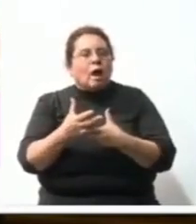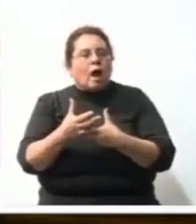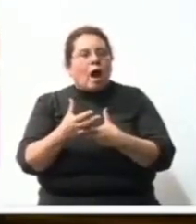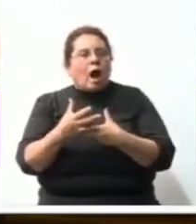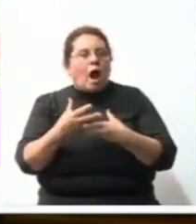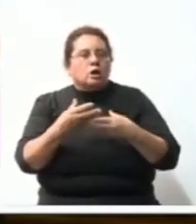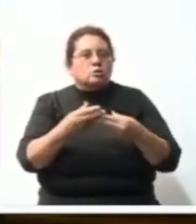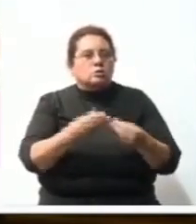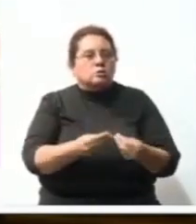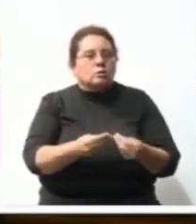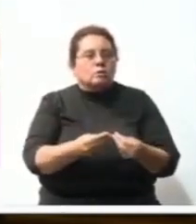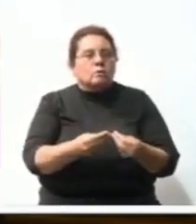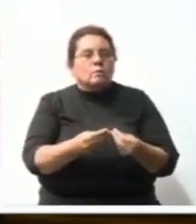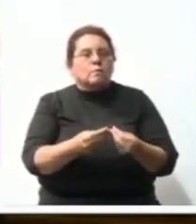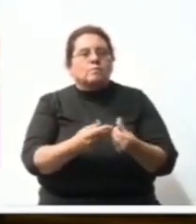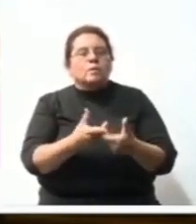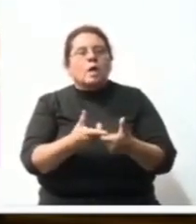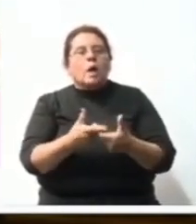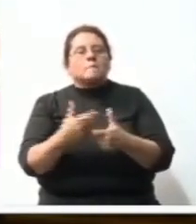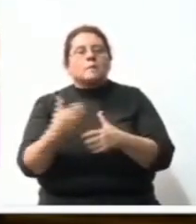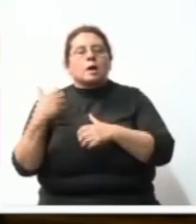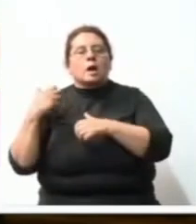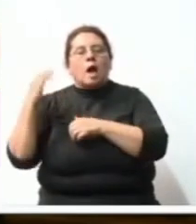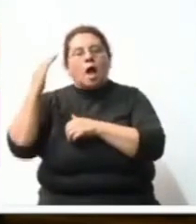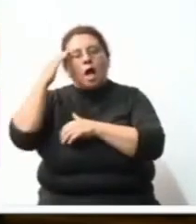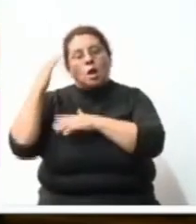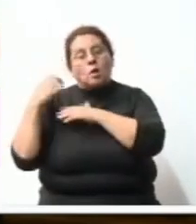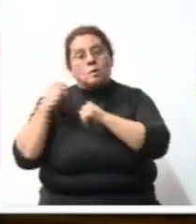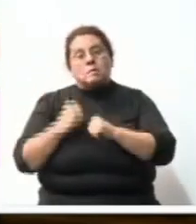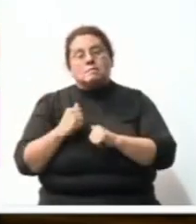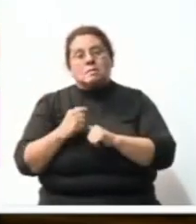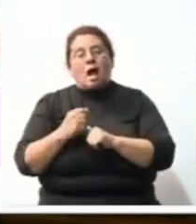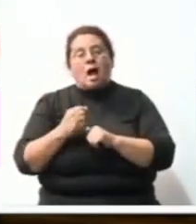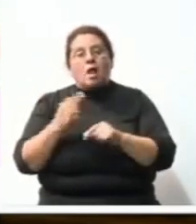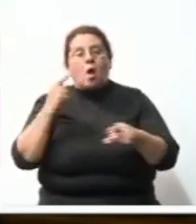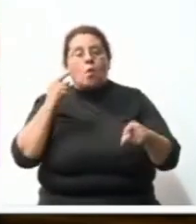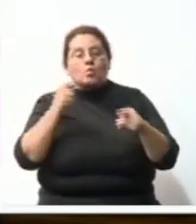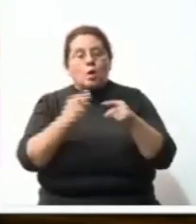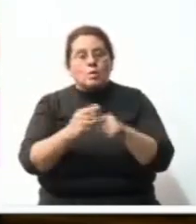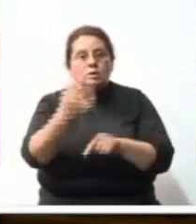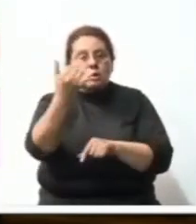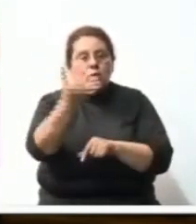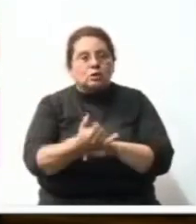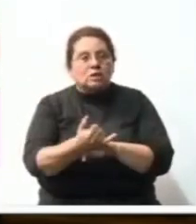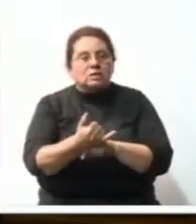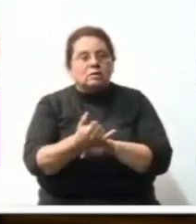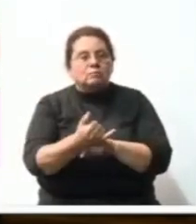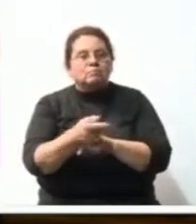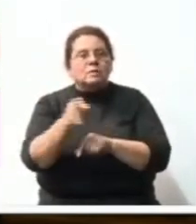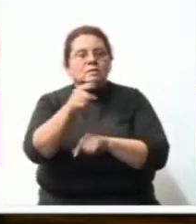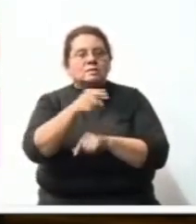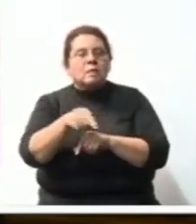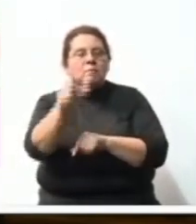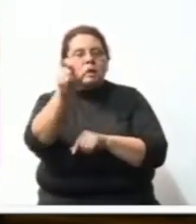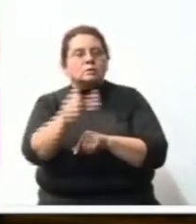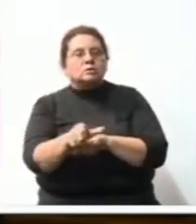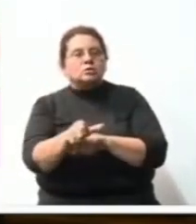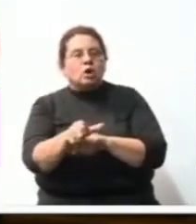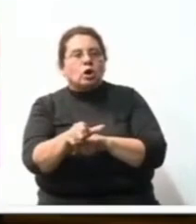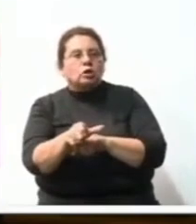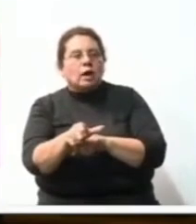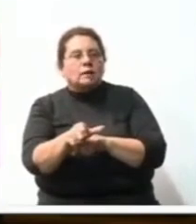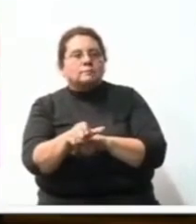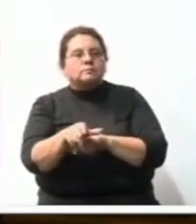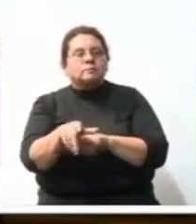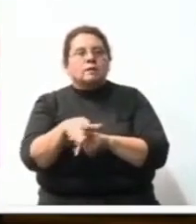tuvo su objetivo imponer un plan económico de mi cera planificada como decía Rodolfo walsh de esos empresarios que pusieron centro clandestino